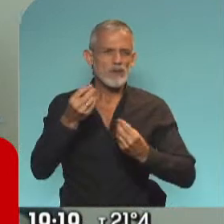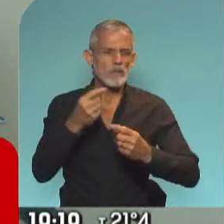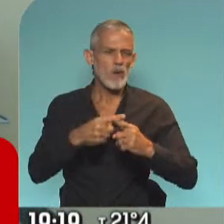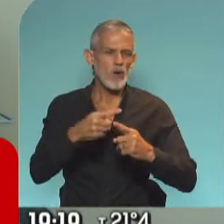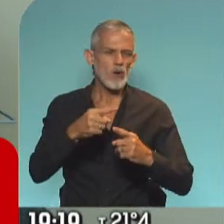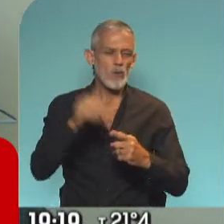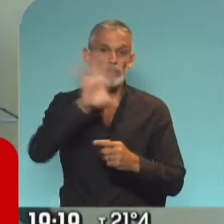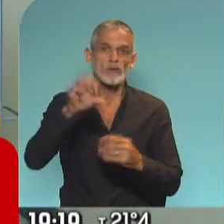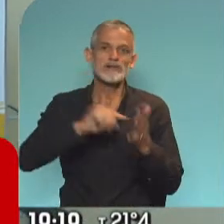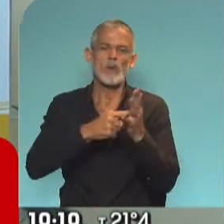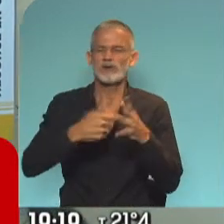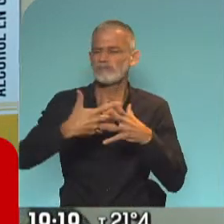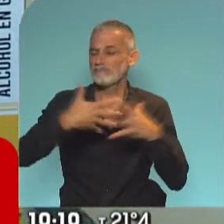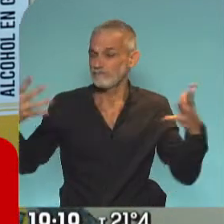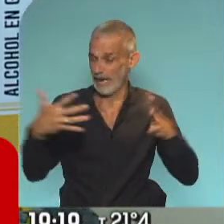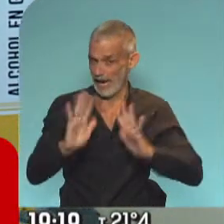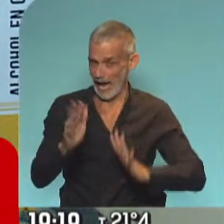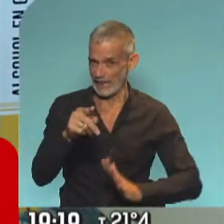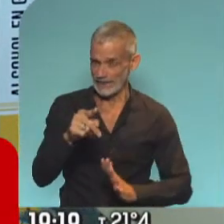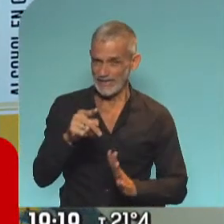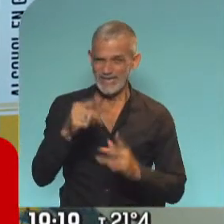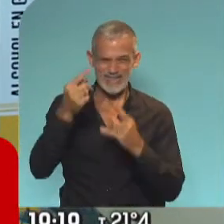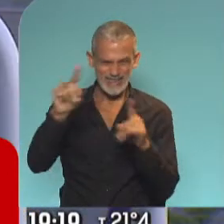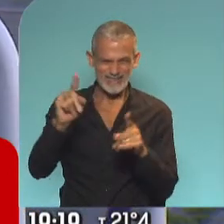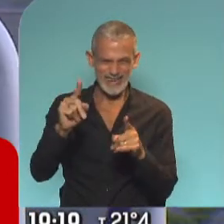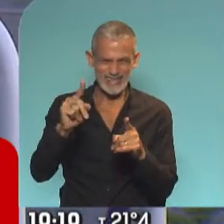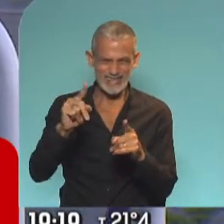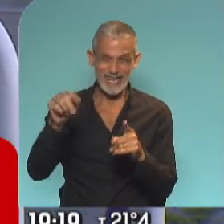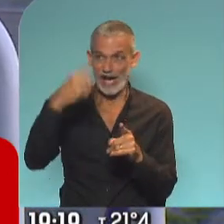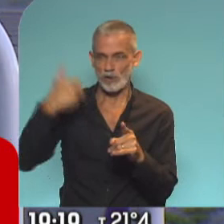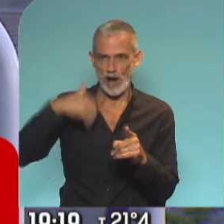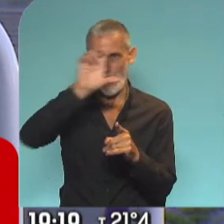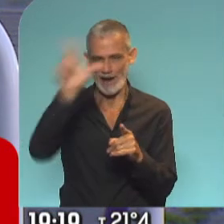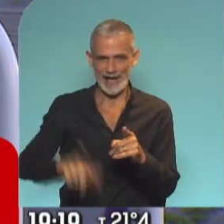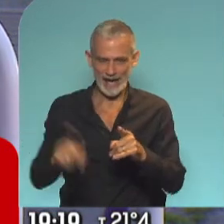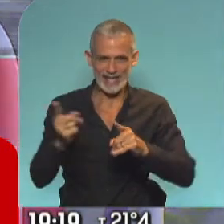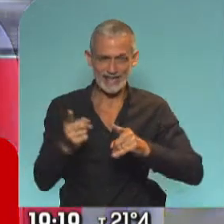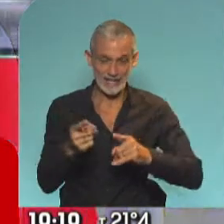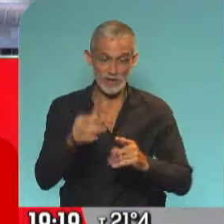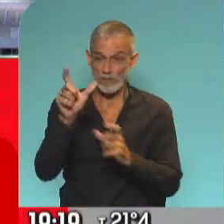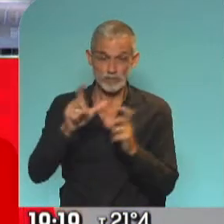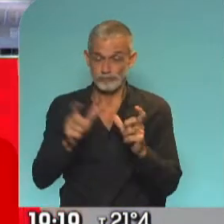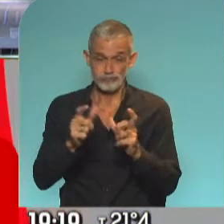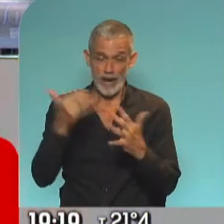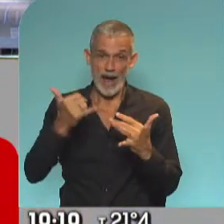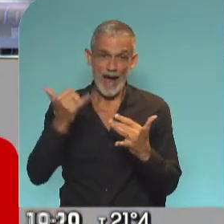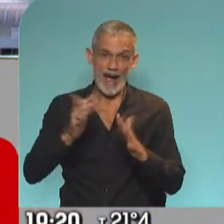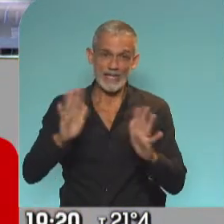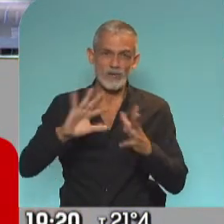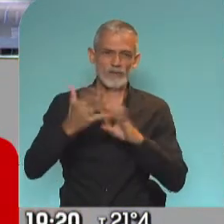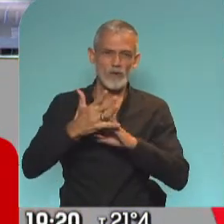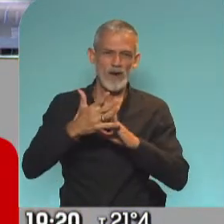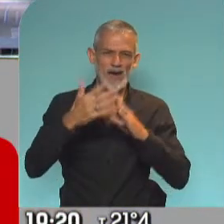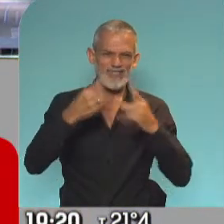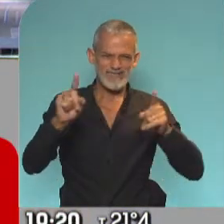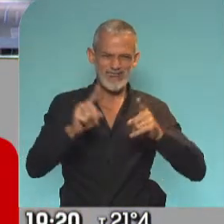Buenos Aires, tan amplia, tan distinta, tan demográficamente ocupada de manera diversa,